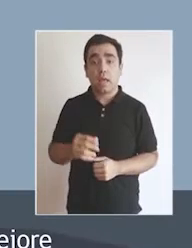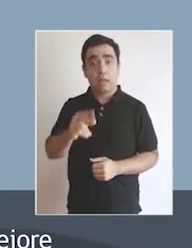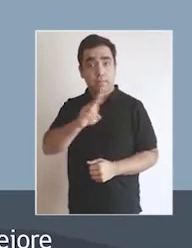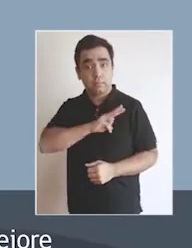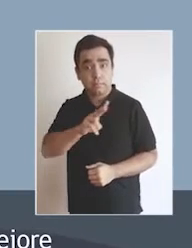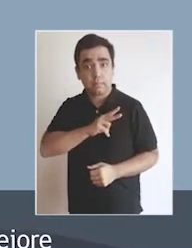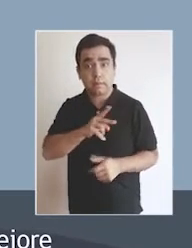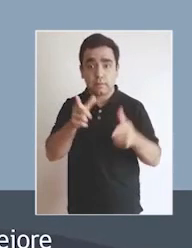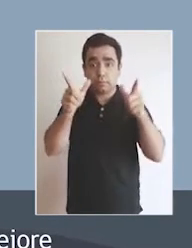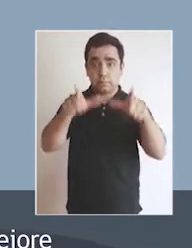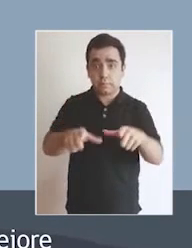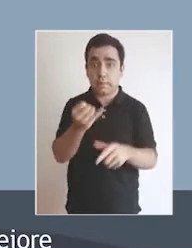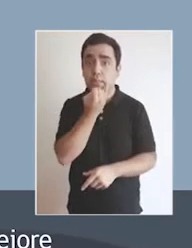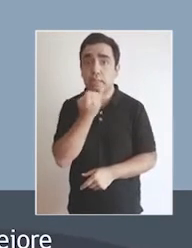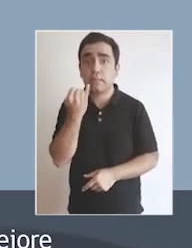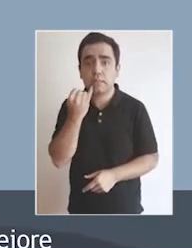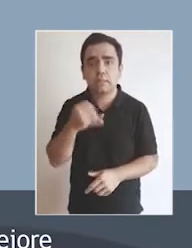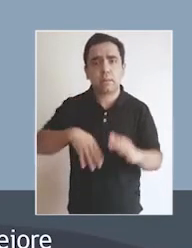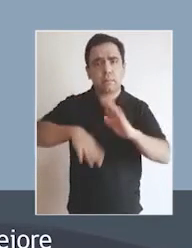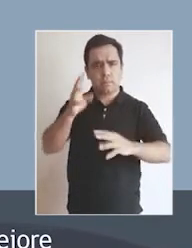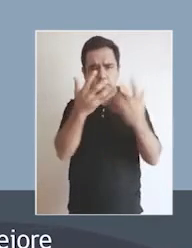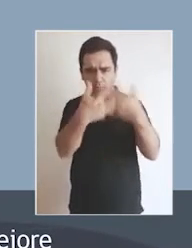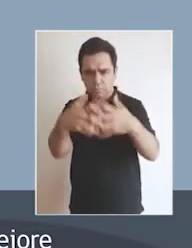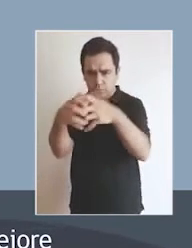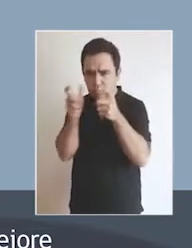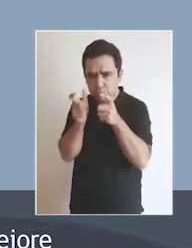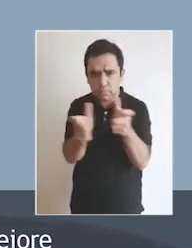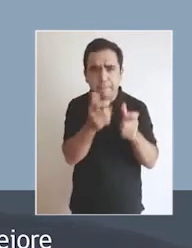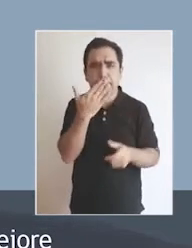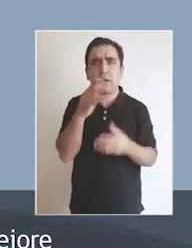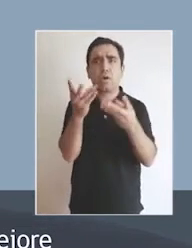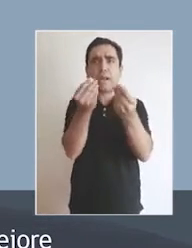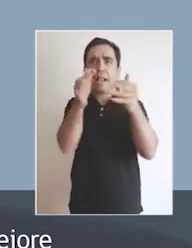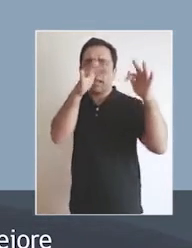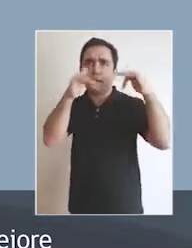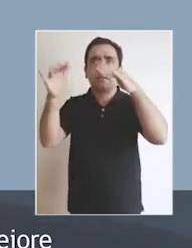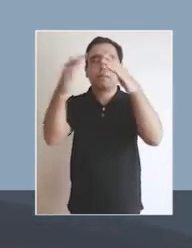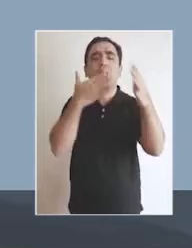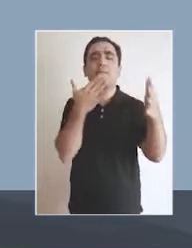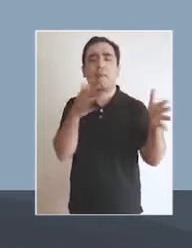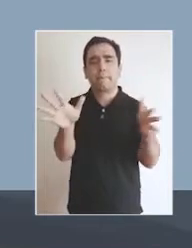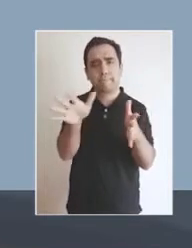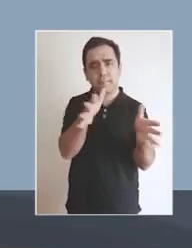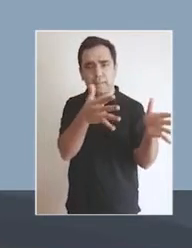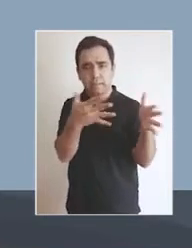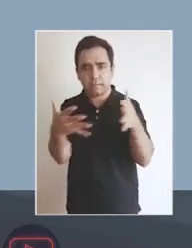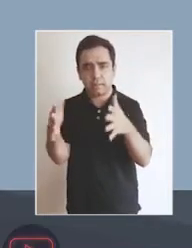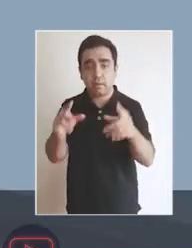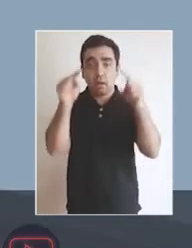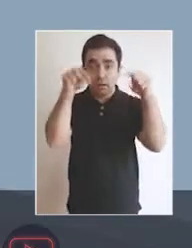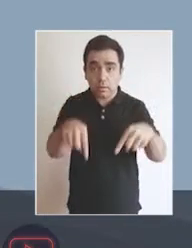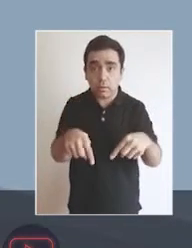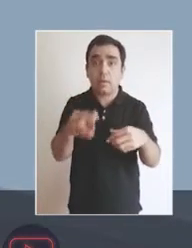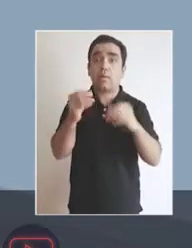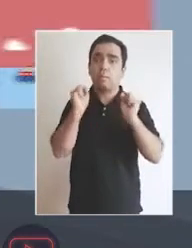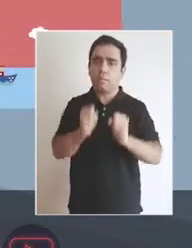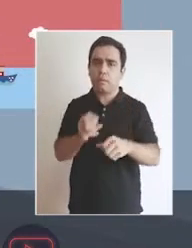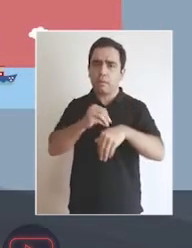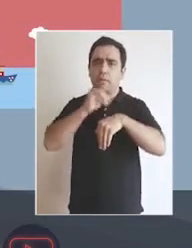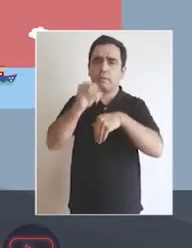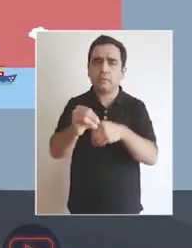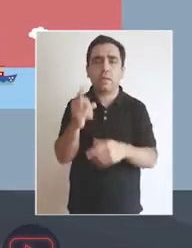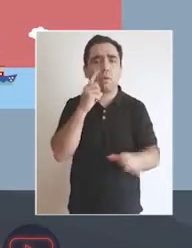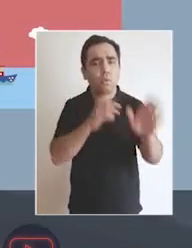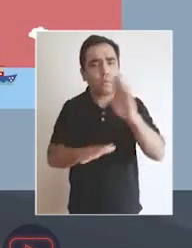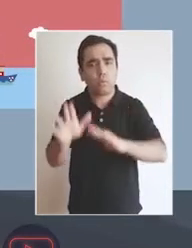restricciones a las industrias hasta que mejore la calidad del aire y las condiciones de ventilación. Hoy podemos decretar alerta,